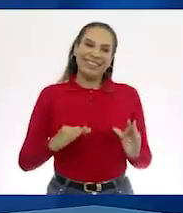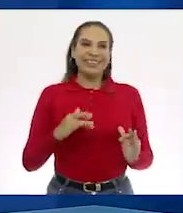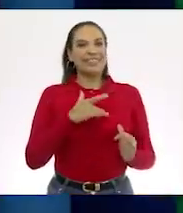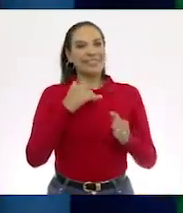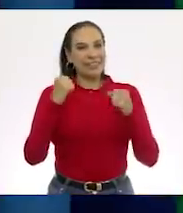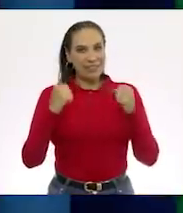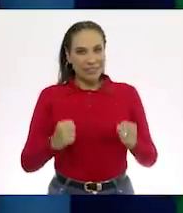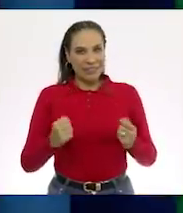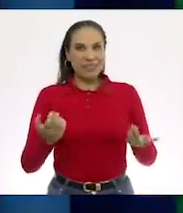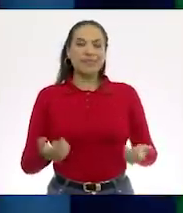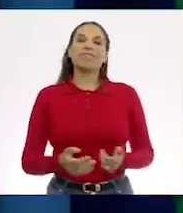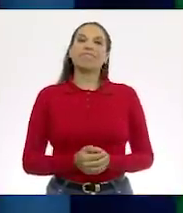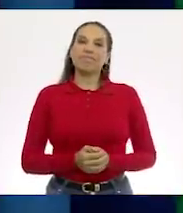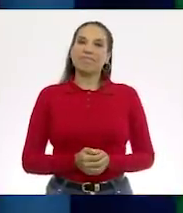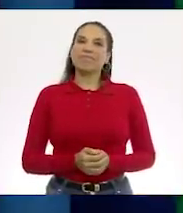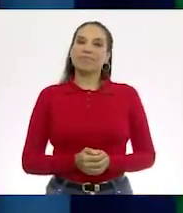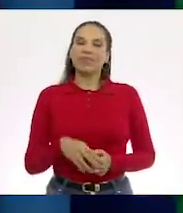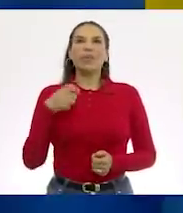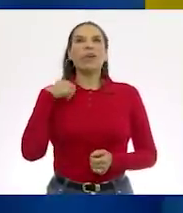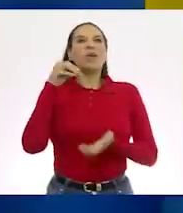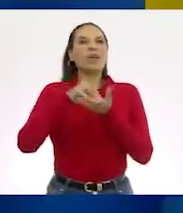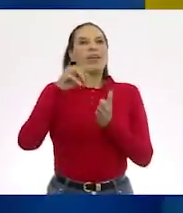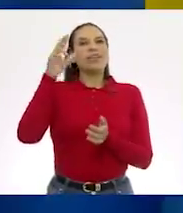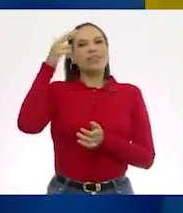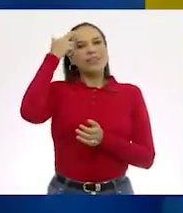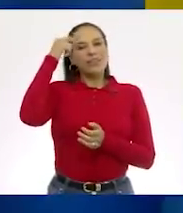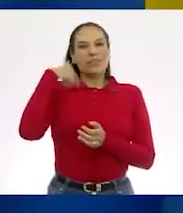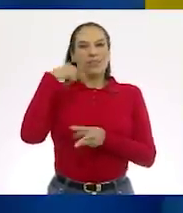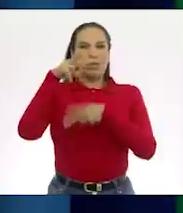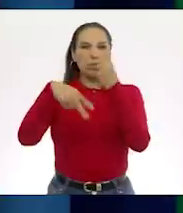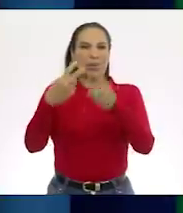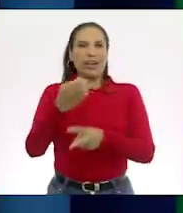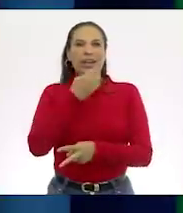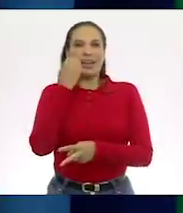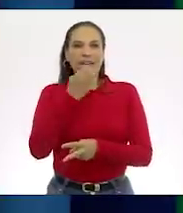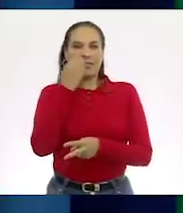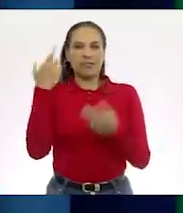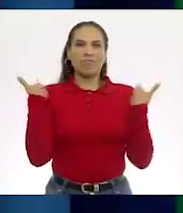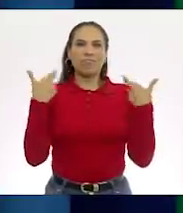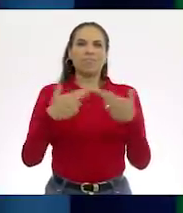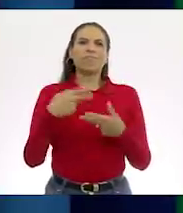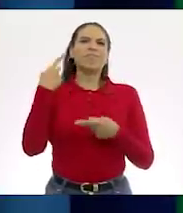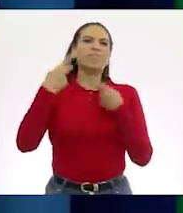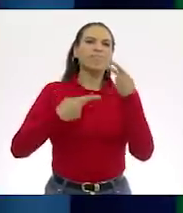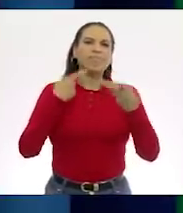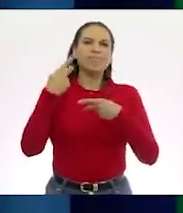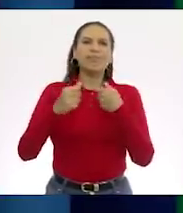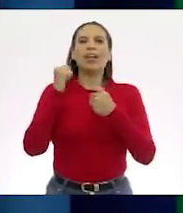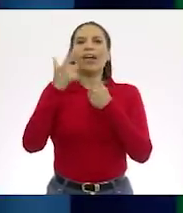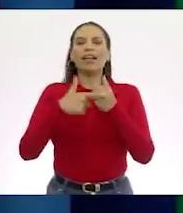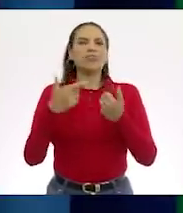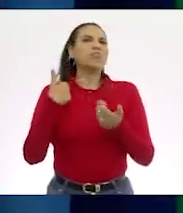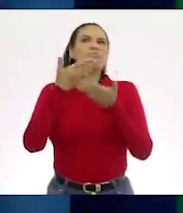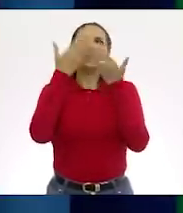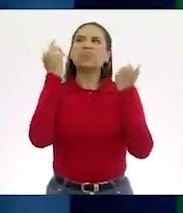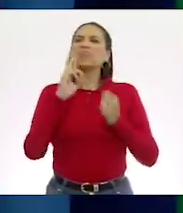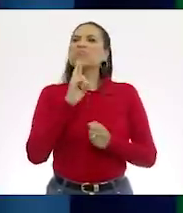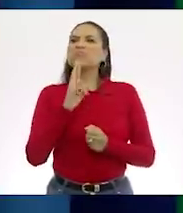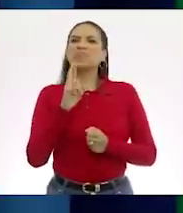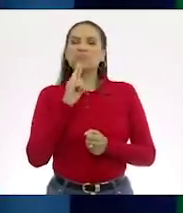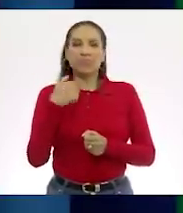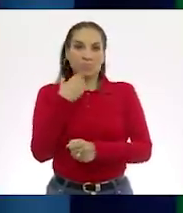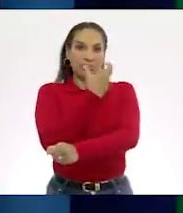segura. Ay, yo aún me acuerdo cuando iba a la escuela y el profesor me preguntaba algo y no sabía la respuesta y